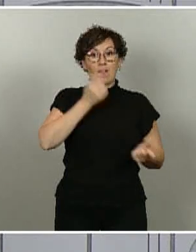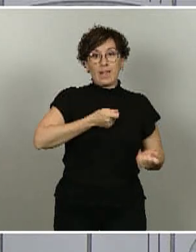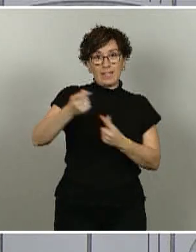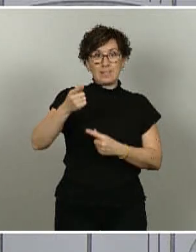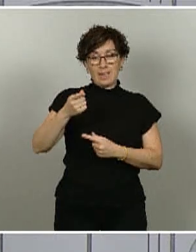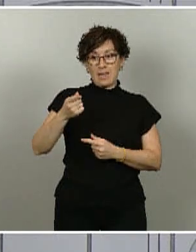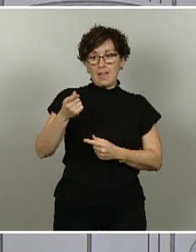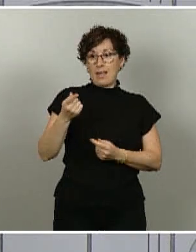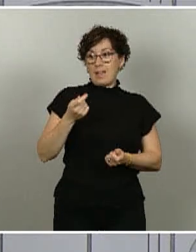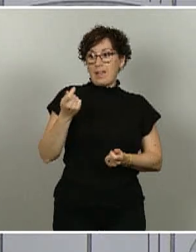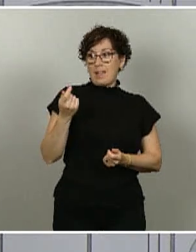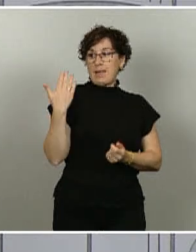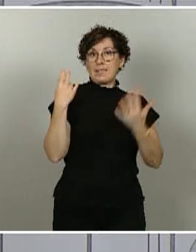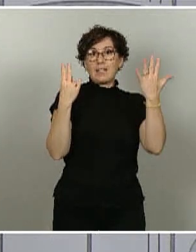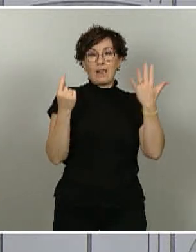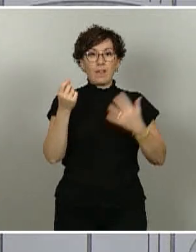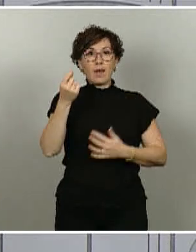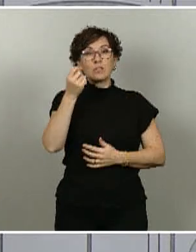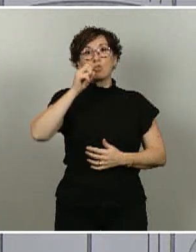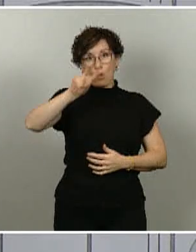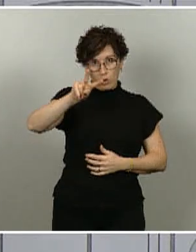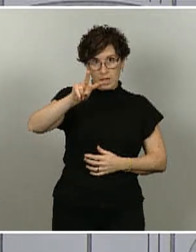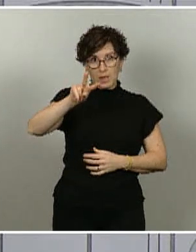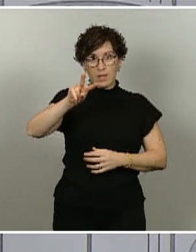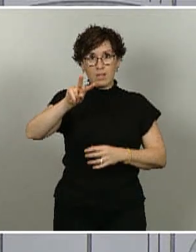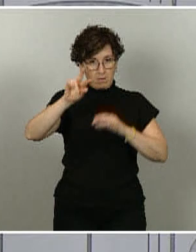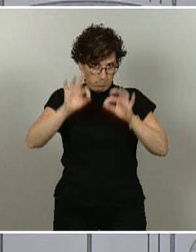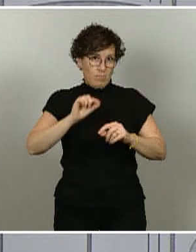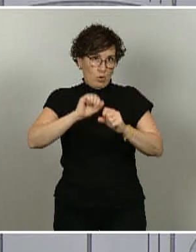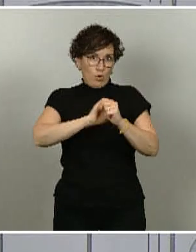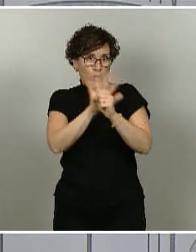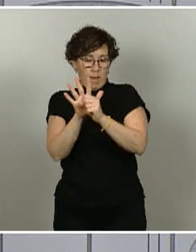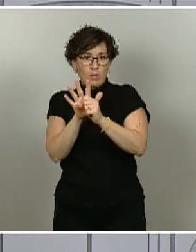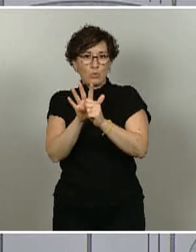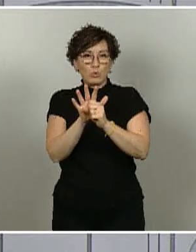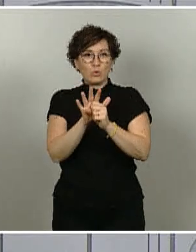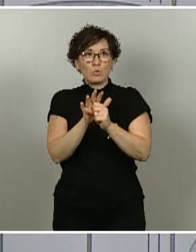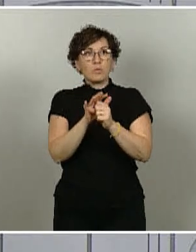7 días por coronavirus. Obviamente son datos muy favorables.